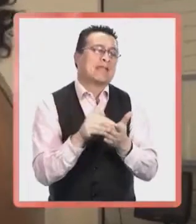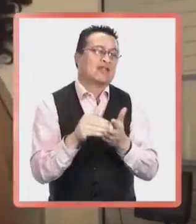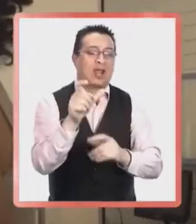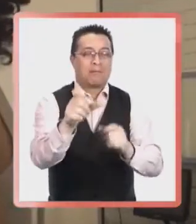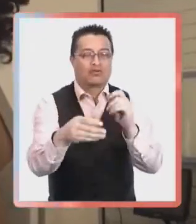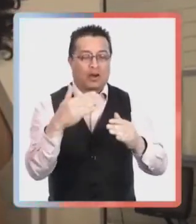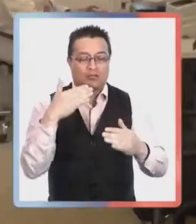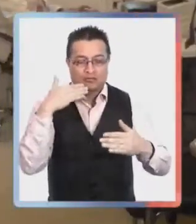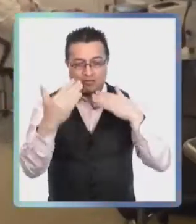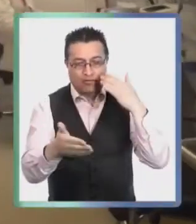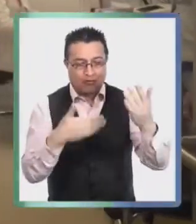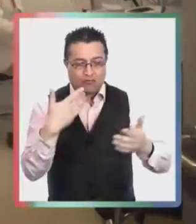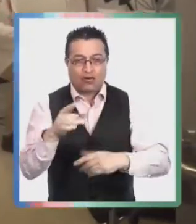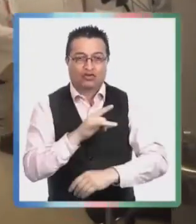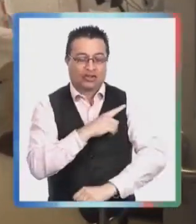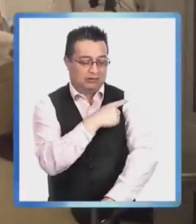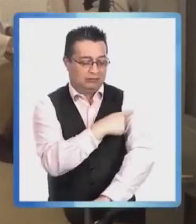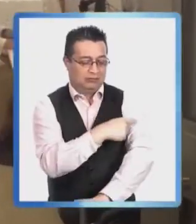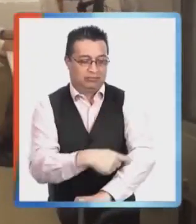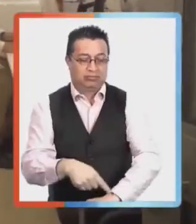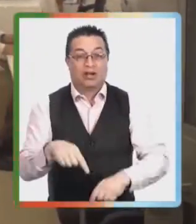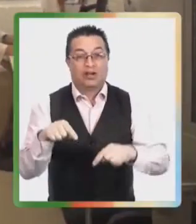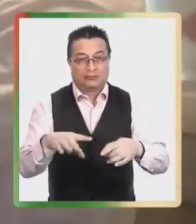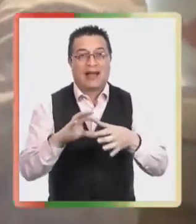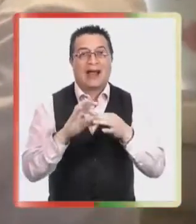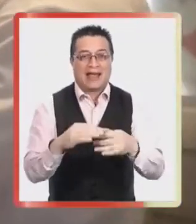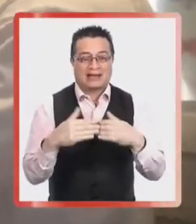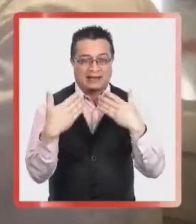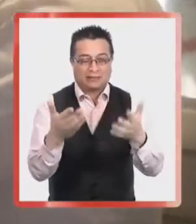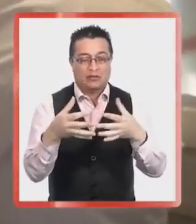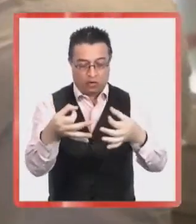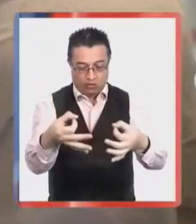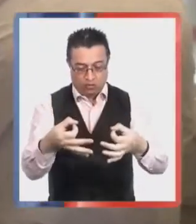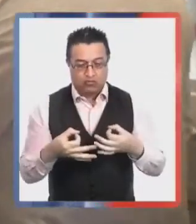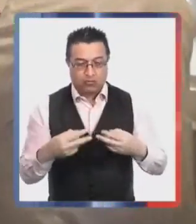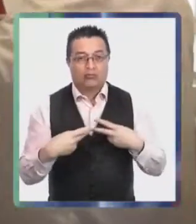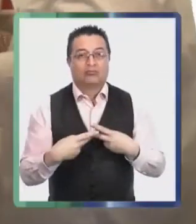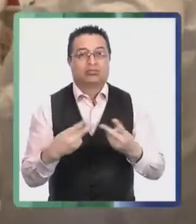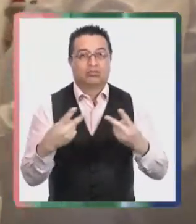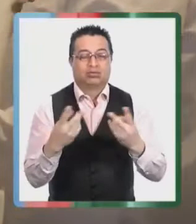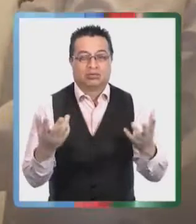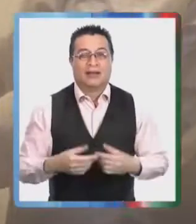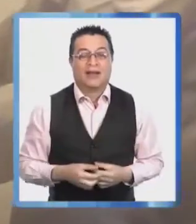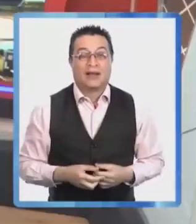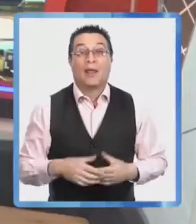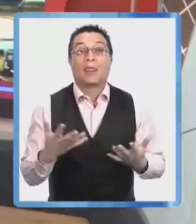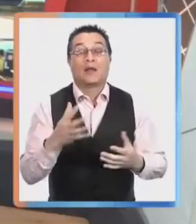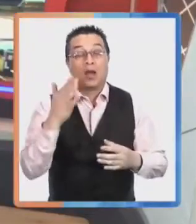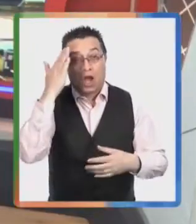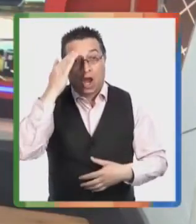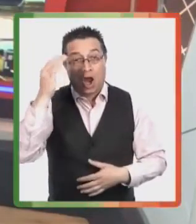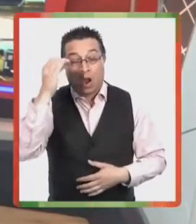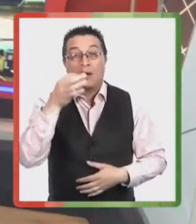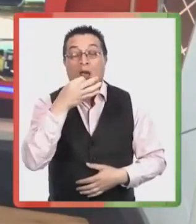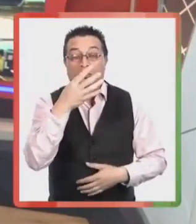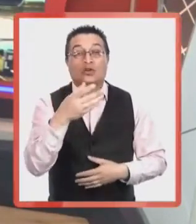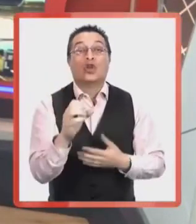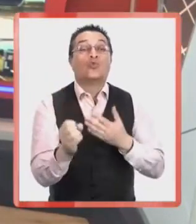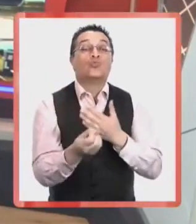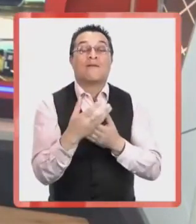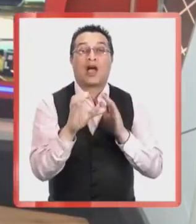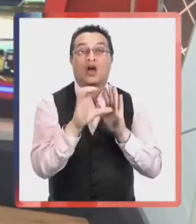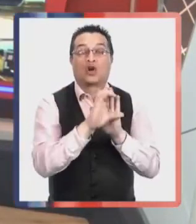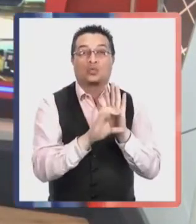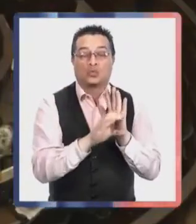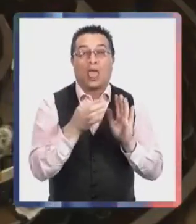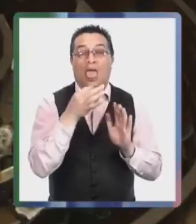millones de personas a lo largo de todo el país a quienes hoy les agradecemos rindiendo cuenta de lo que hacemos qué opina de lo que propone el borrador de